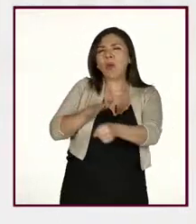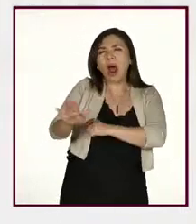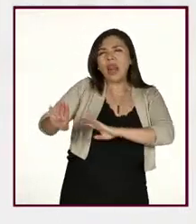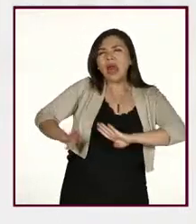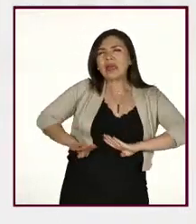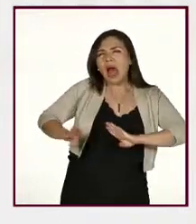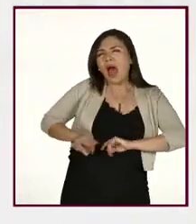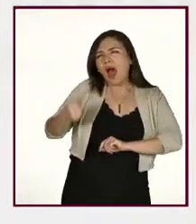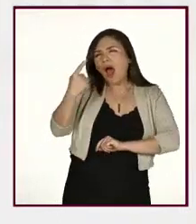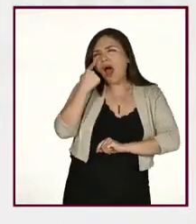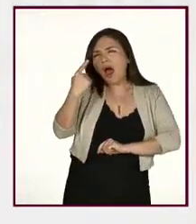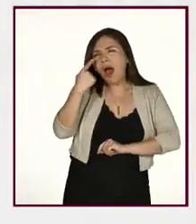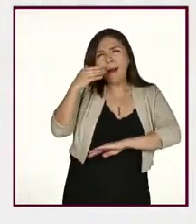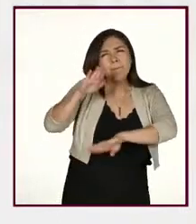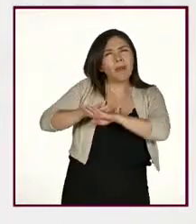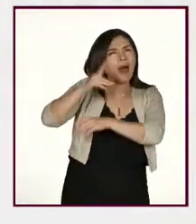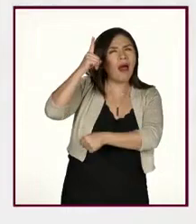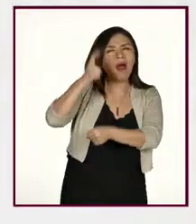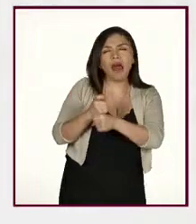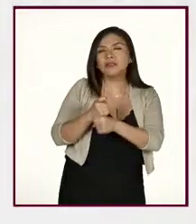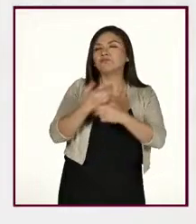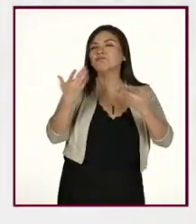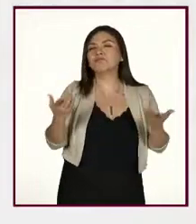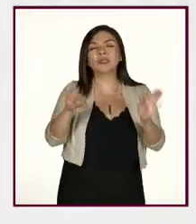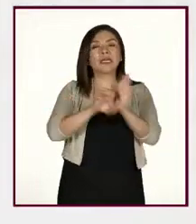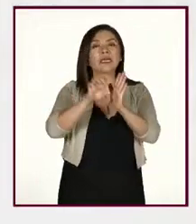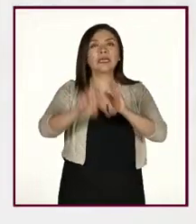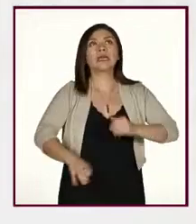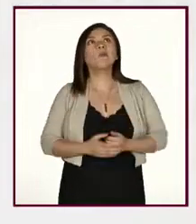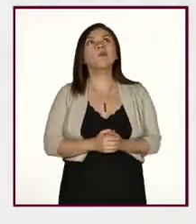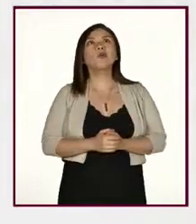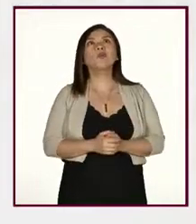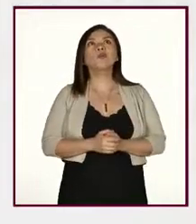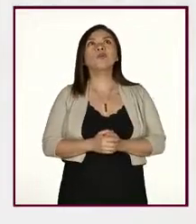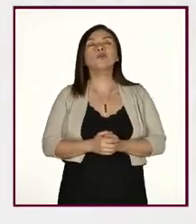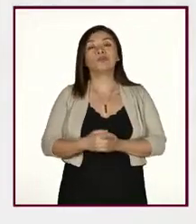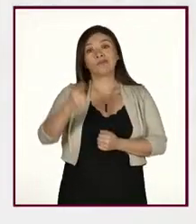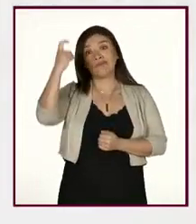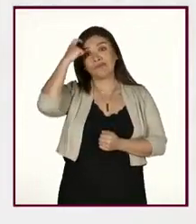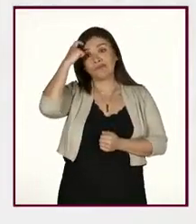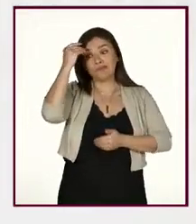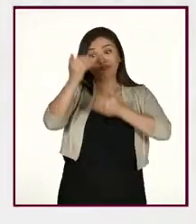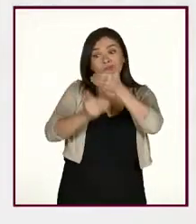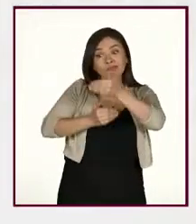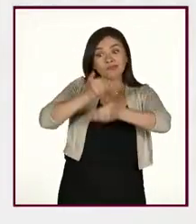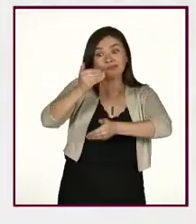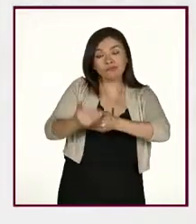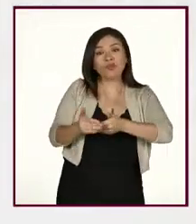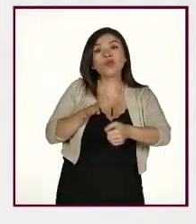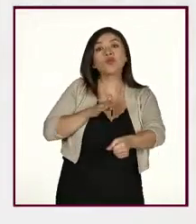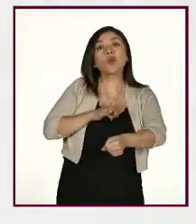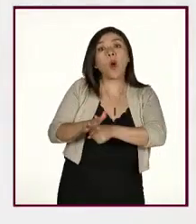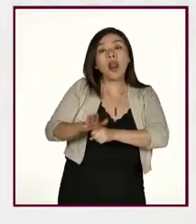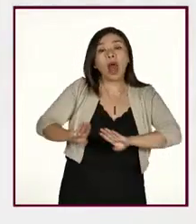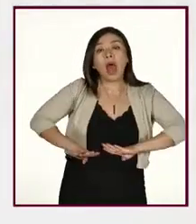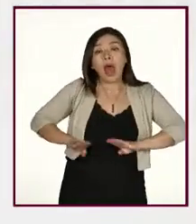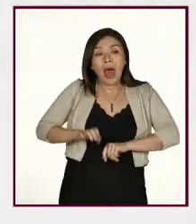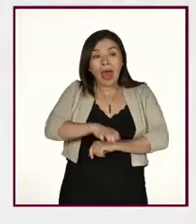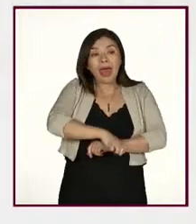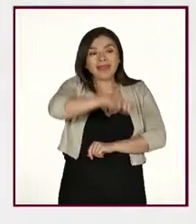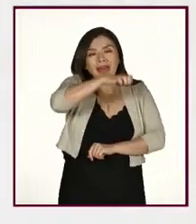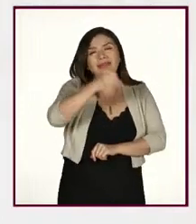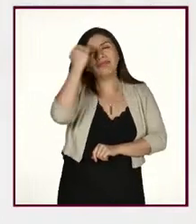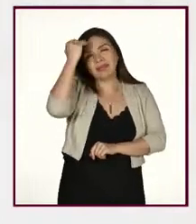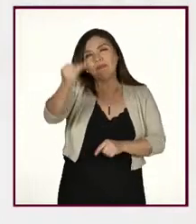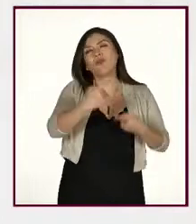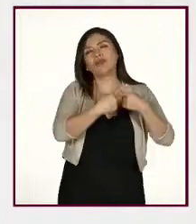más comunes, más frecuentes? Por ejemplo, de acuerdo al desarrollo cognitivo y de acuerdo a la etapa del desarrollo, pues van a ser diferentes. En